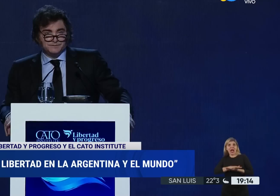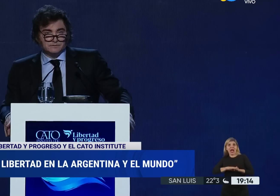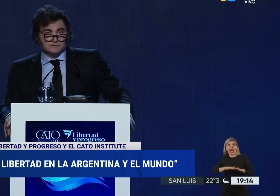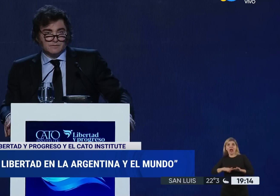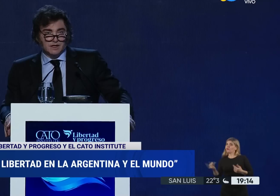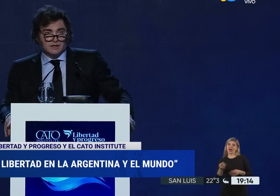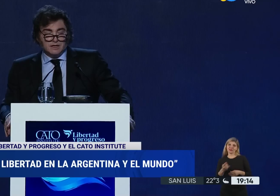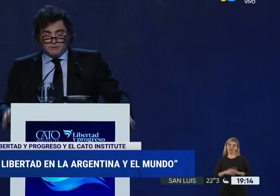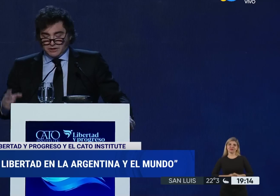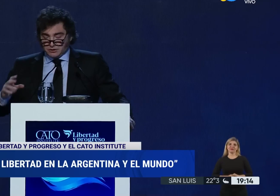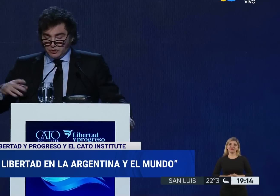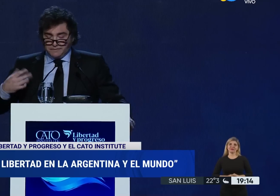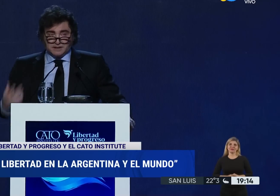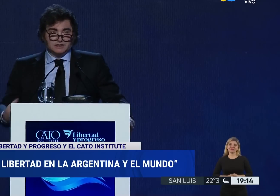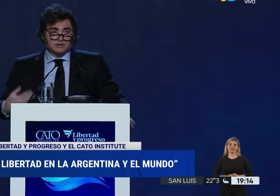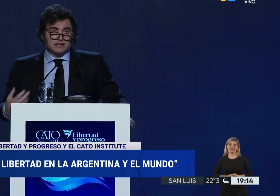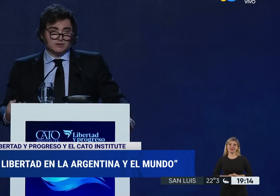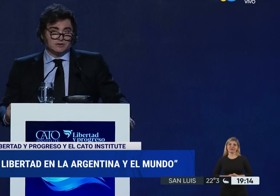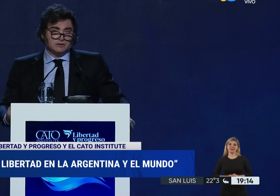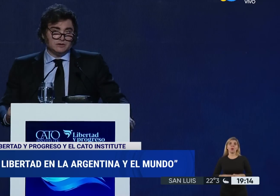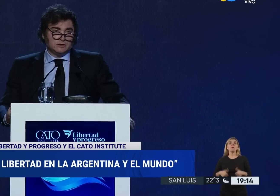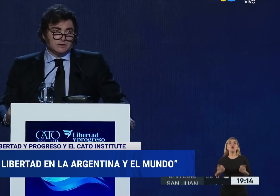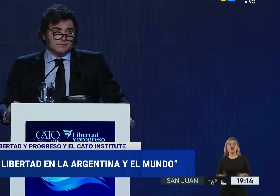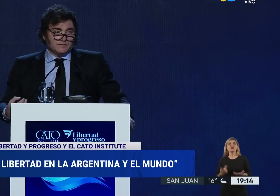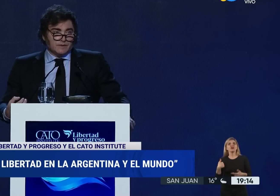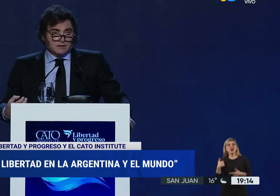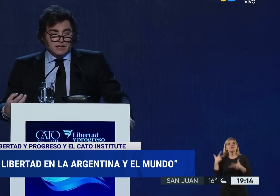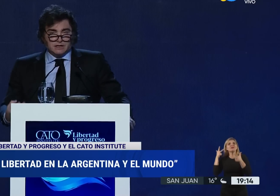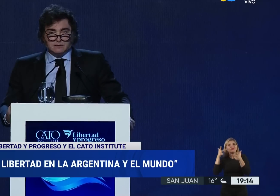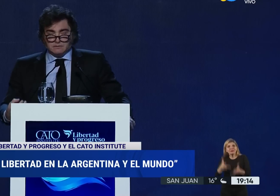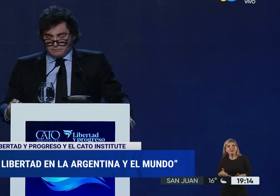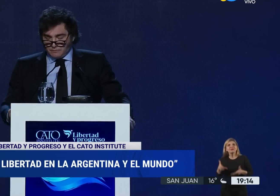falso. Por eso yo enfatizo tanto